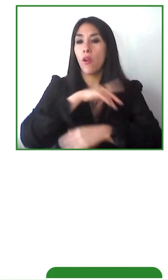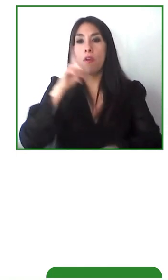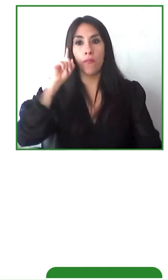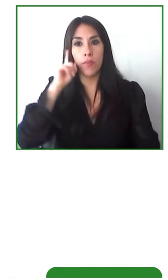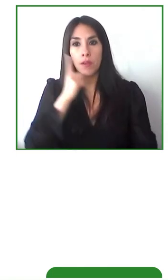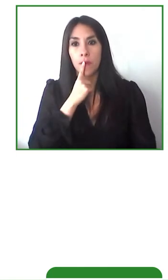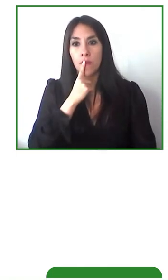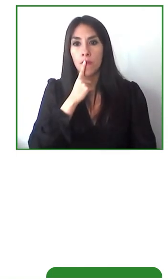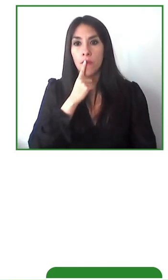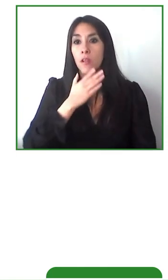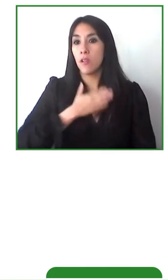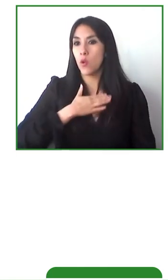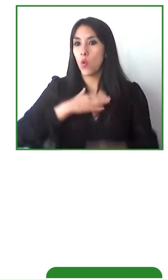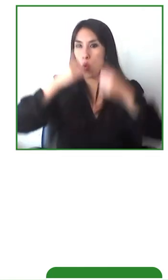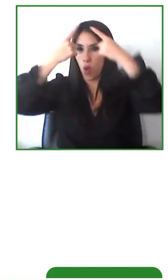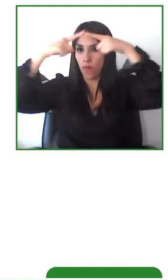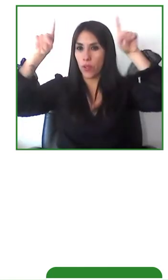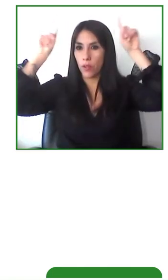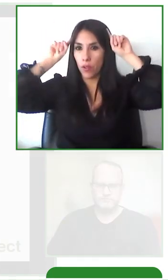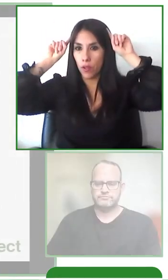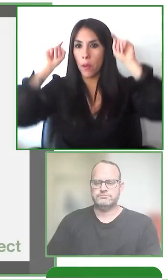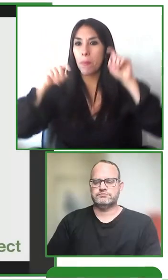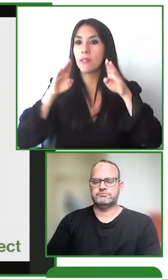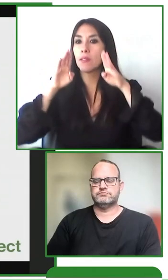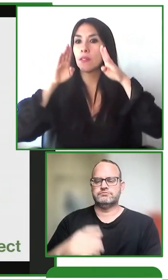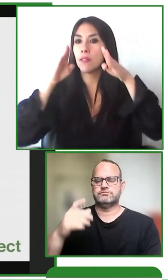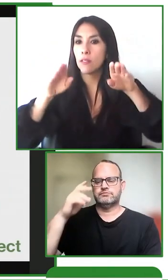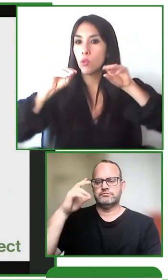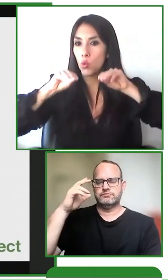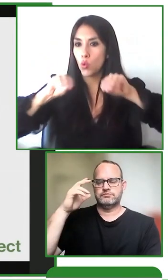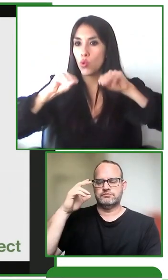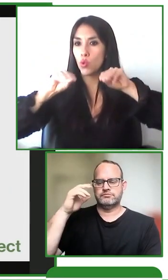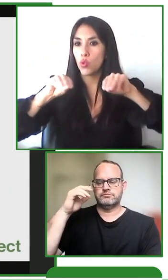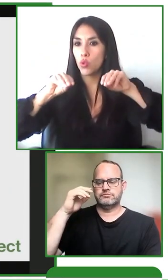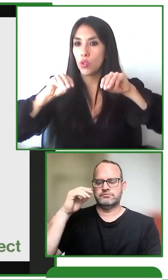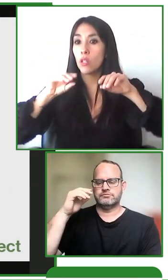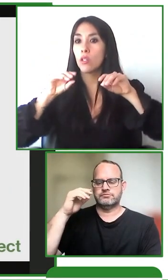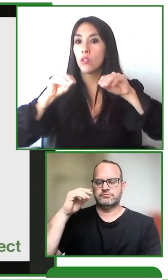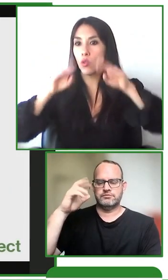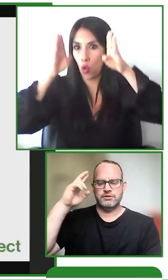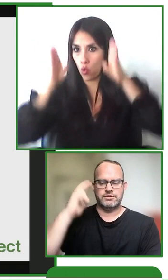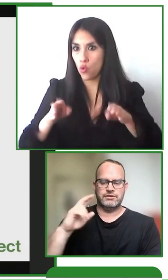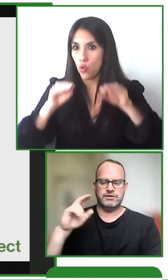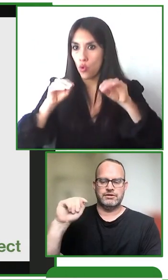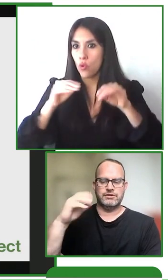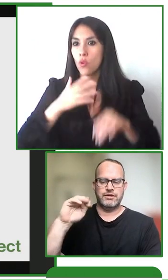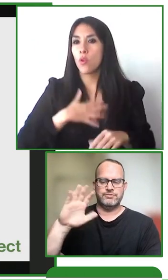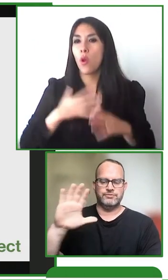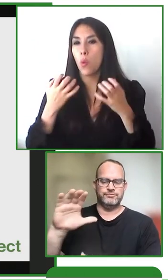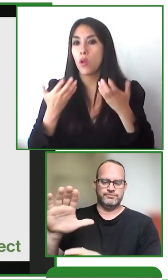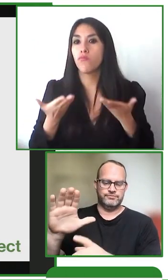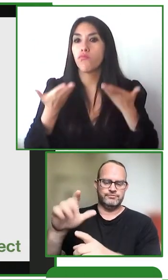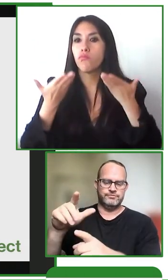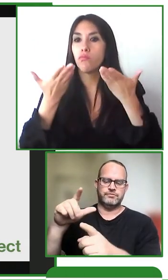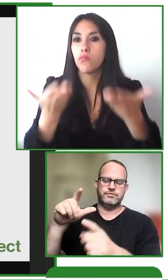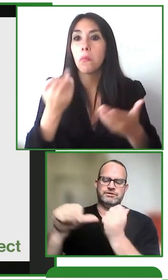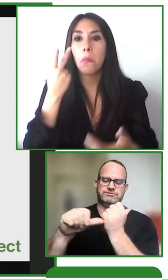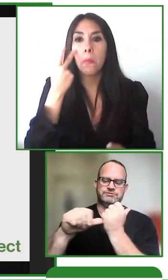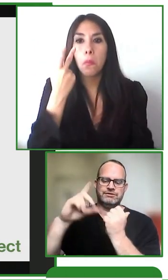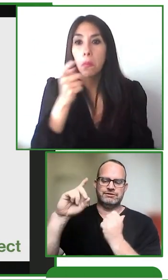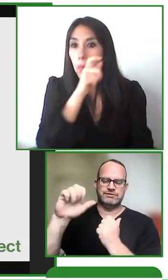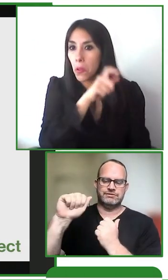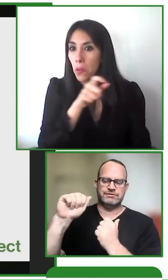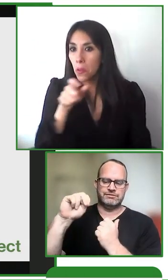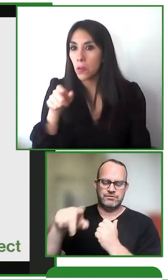en profesores y tratar de promover el conocimiento acerca de los niños sordos en el